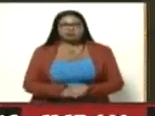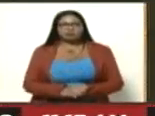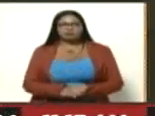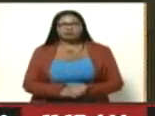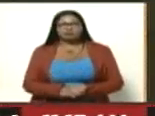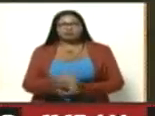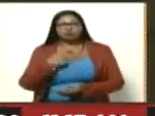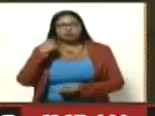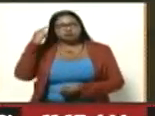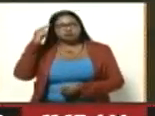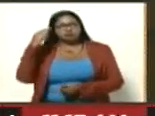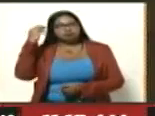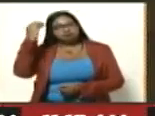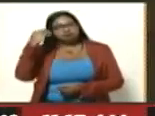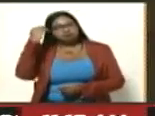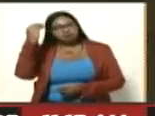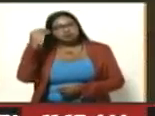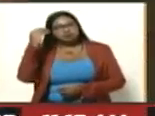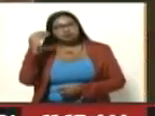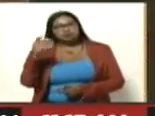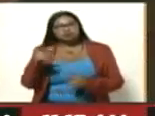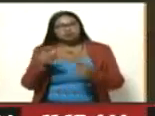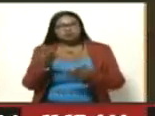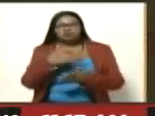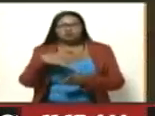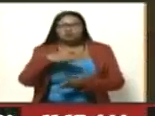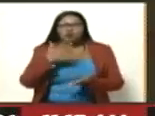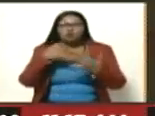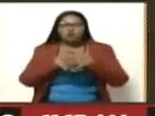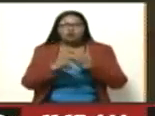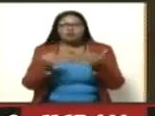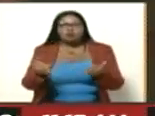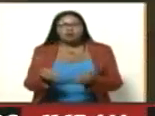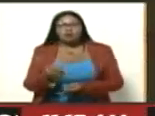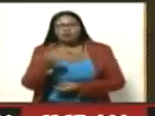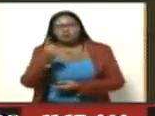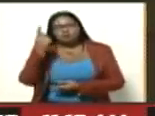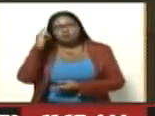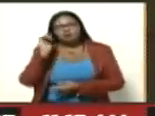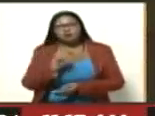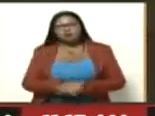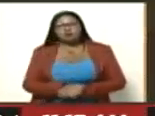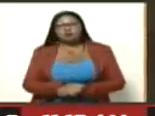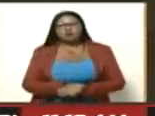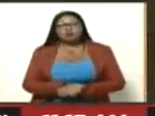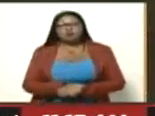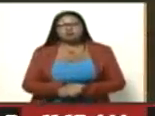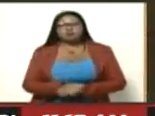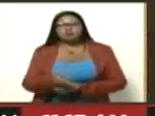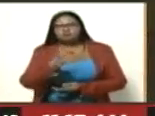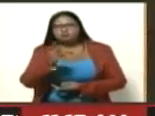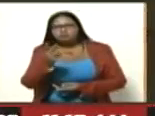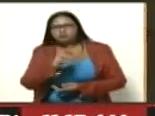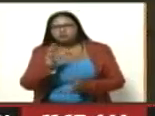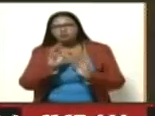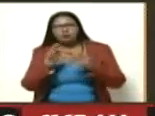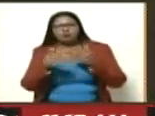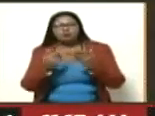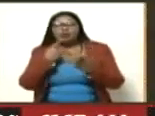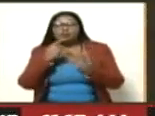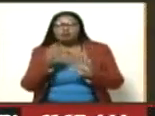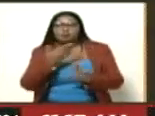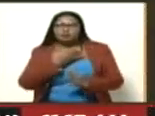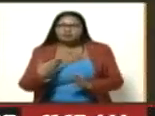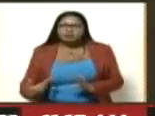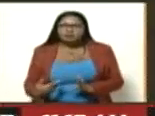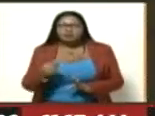una opción donde estaba incluido, bueno, uno de los dos Villegas, o Ernesto o Patricia. Y le digo,